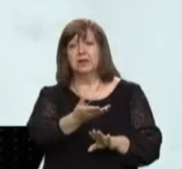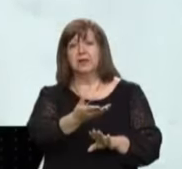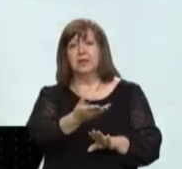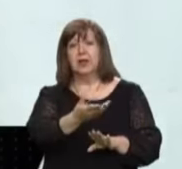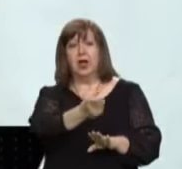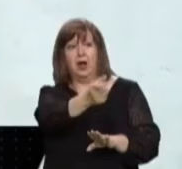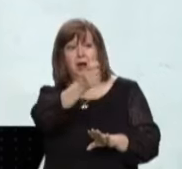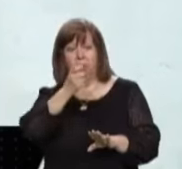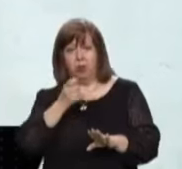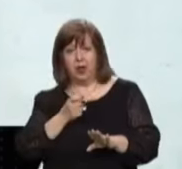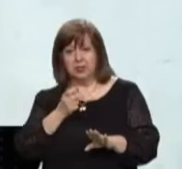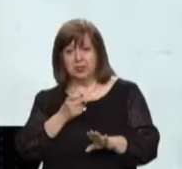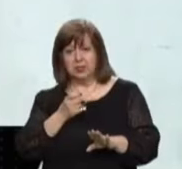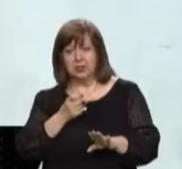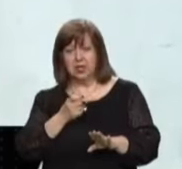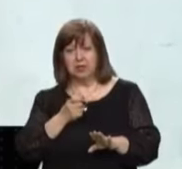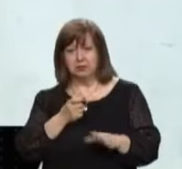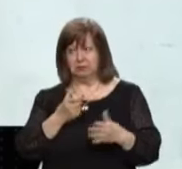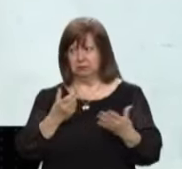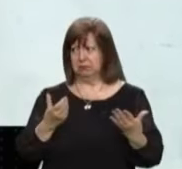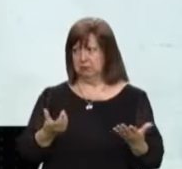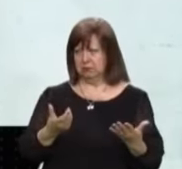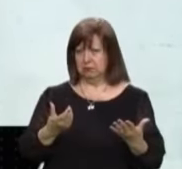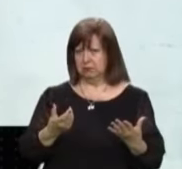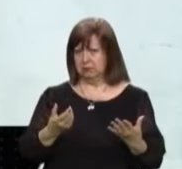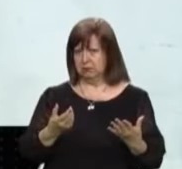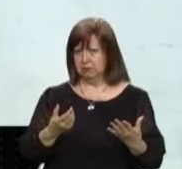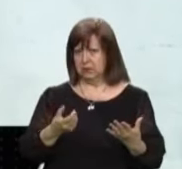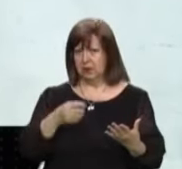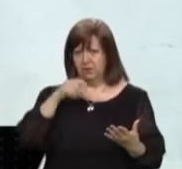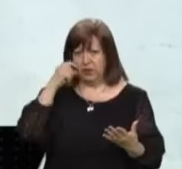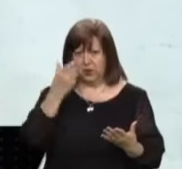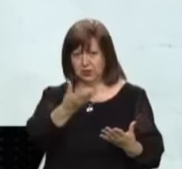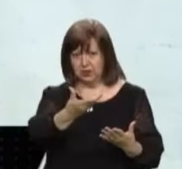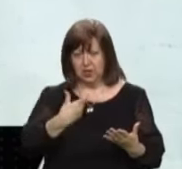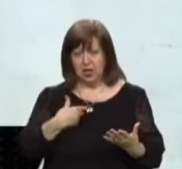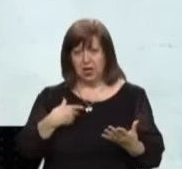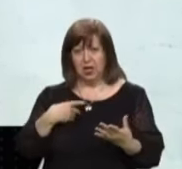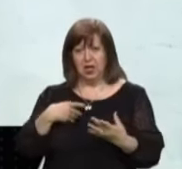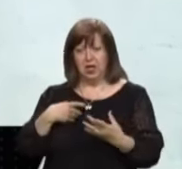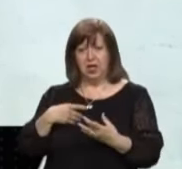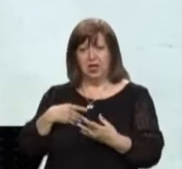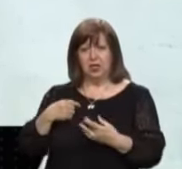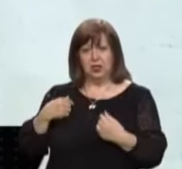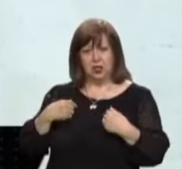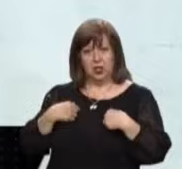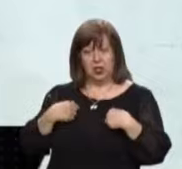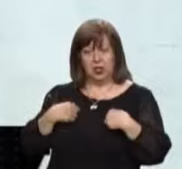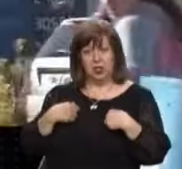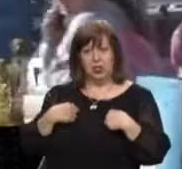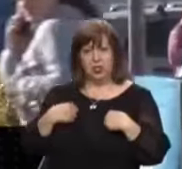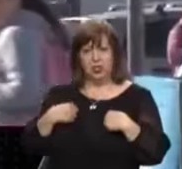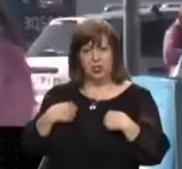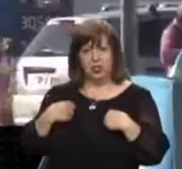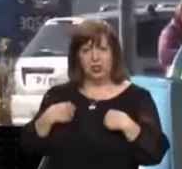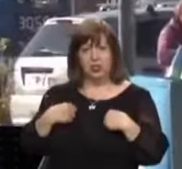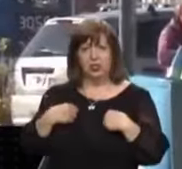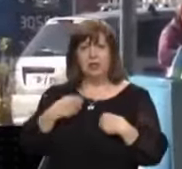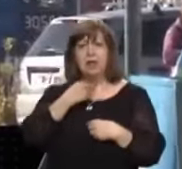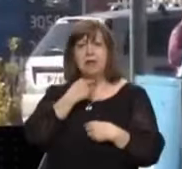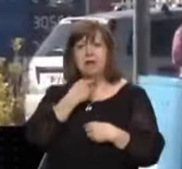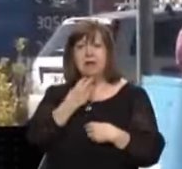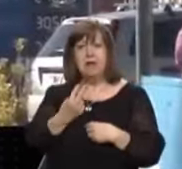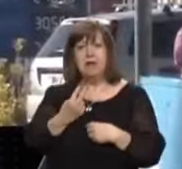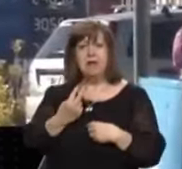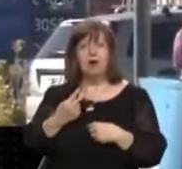las respuestas que han salido a darnos a los padres, padres que no vale, y no voy a dejar afuera decir que nuestros hijos son